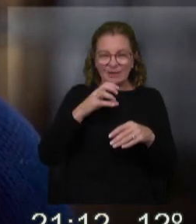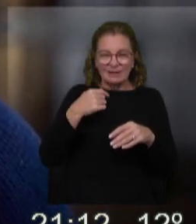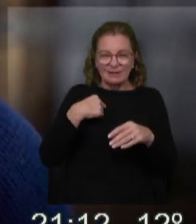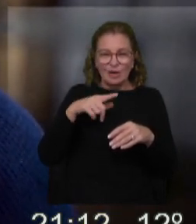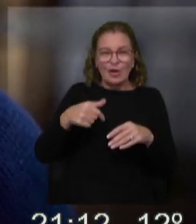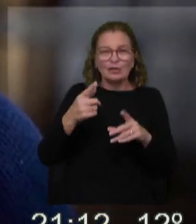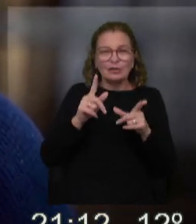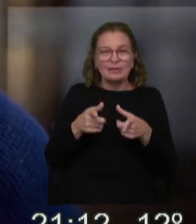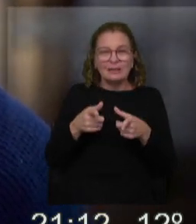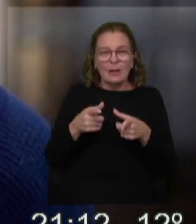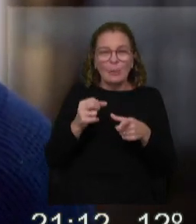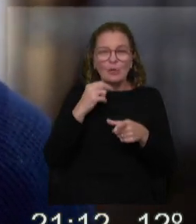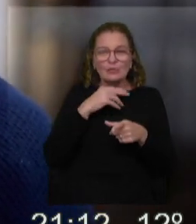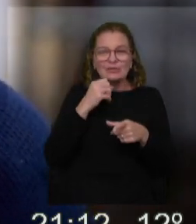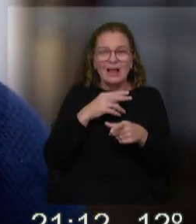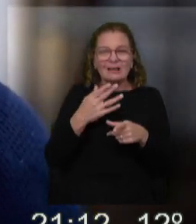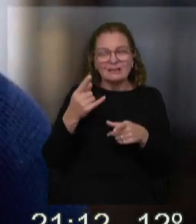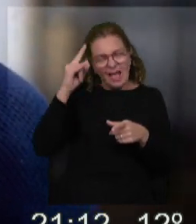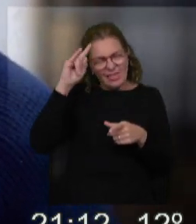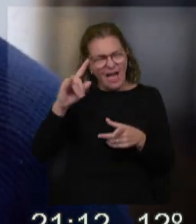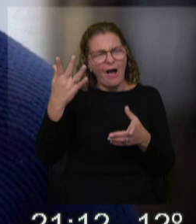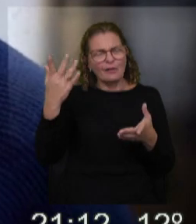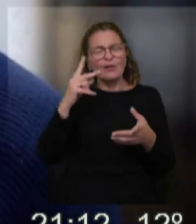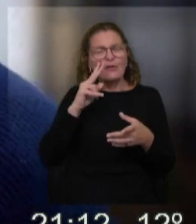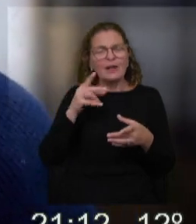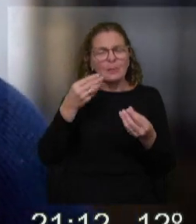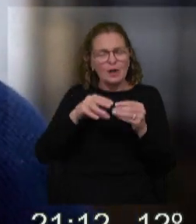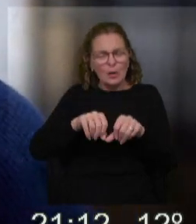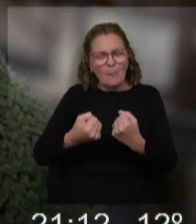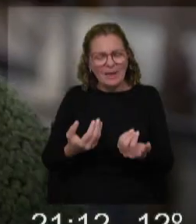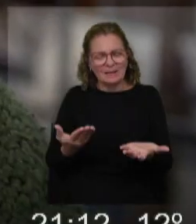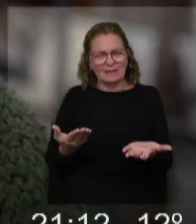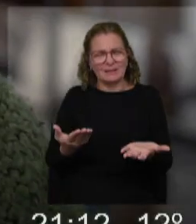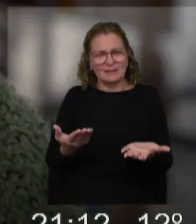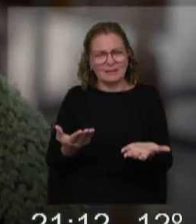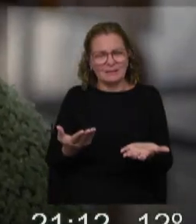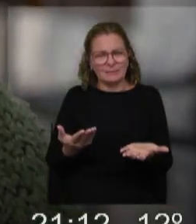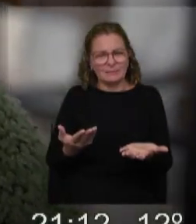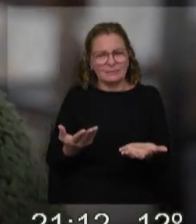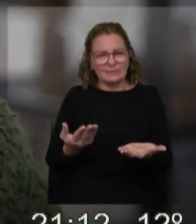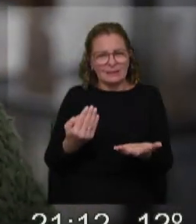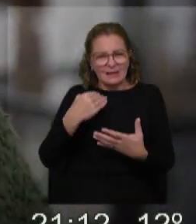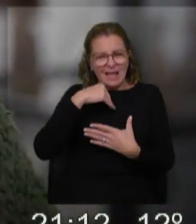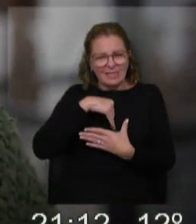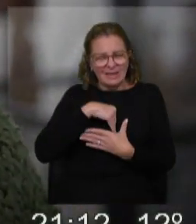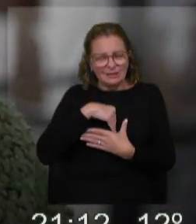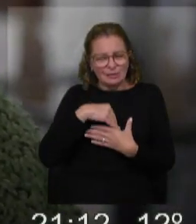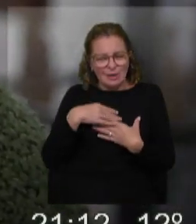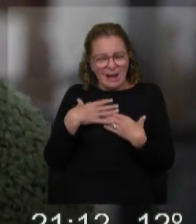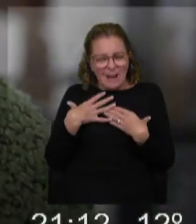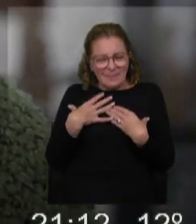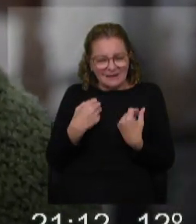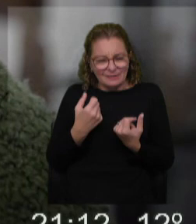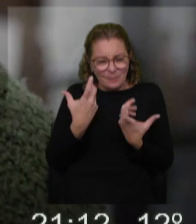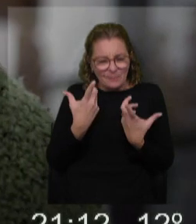los otros también. Muchachita del diablo, ¿no ves que me rompés la parva? Hay que encarnar esas personas,